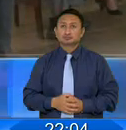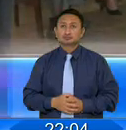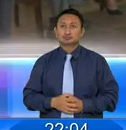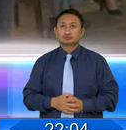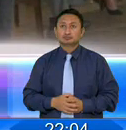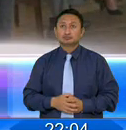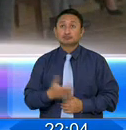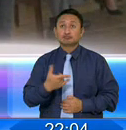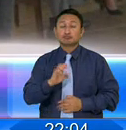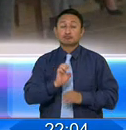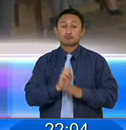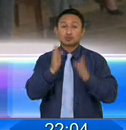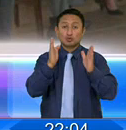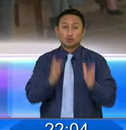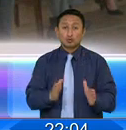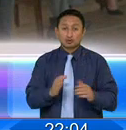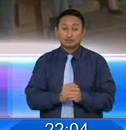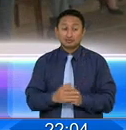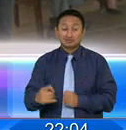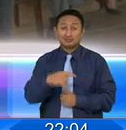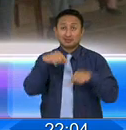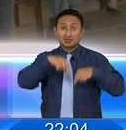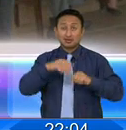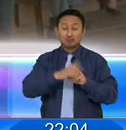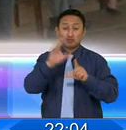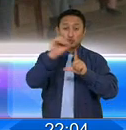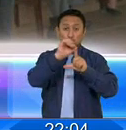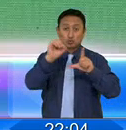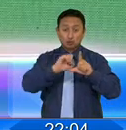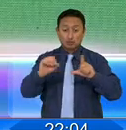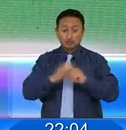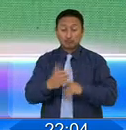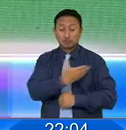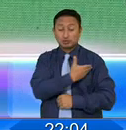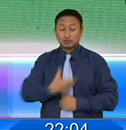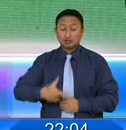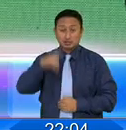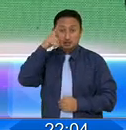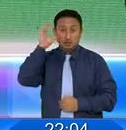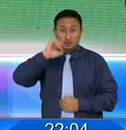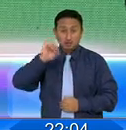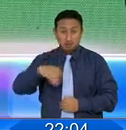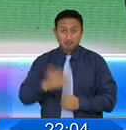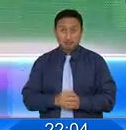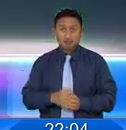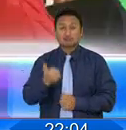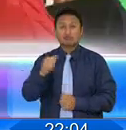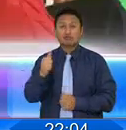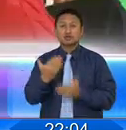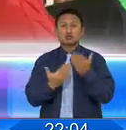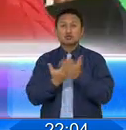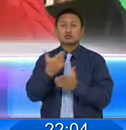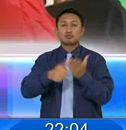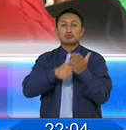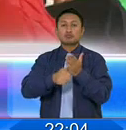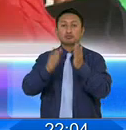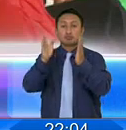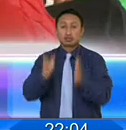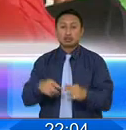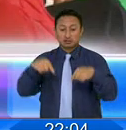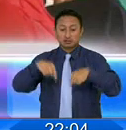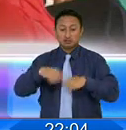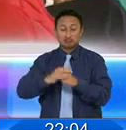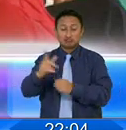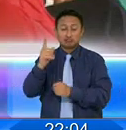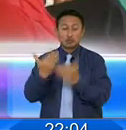Pueblo ecuatoriano. Fue vía telemática que el presidente electo Guillermo Lasso dio a conocer los 10 nuevos ministros que liderarán en este